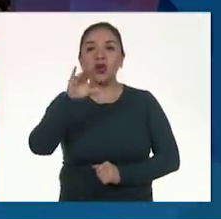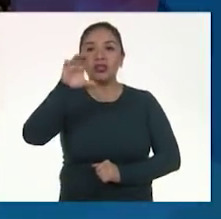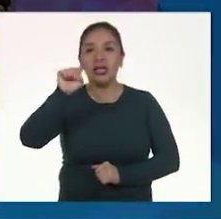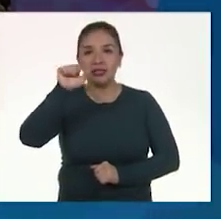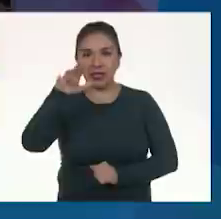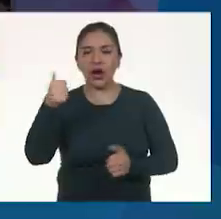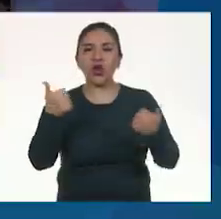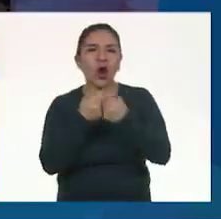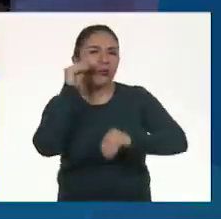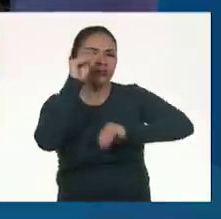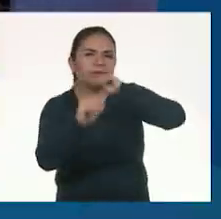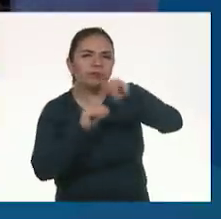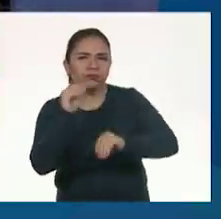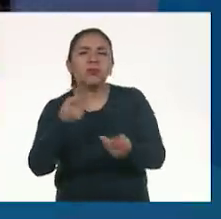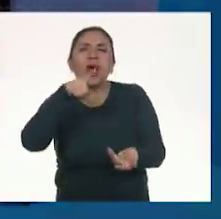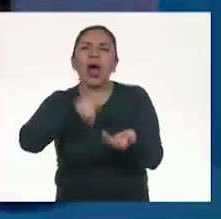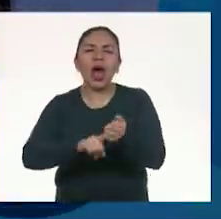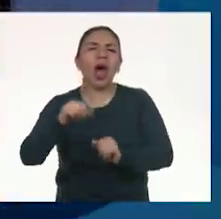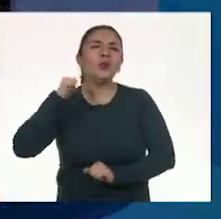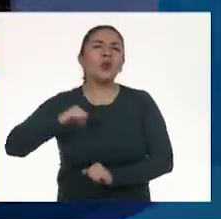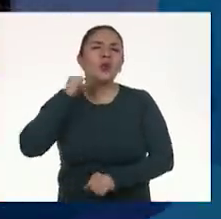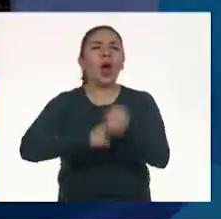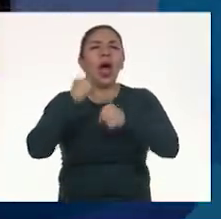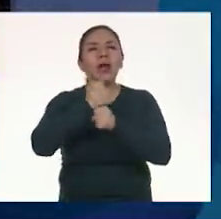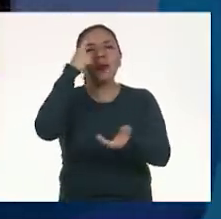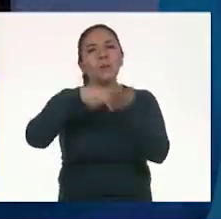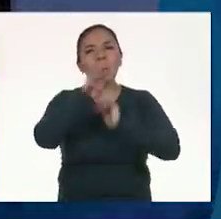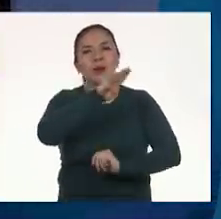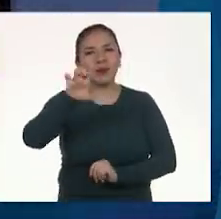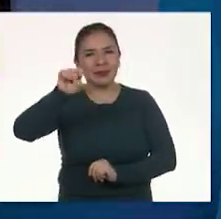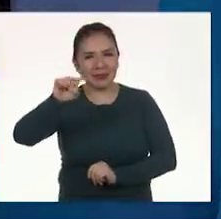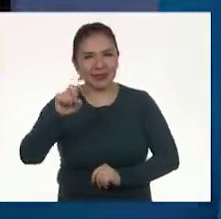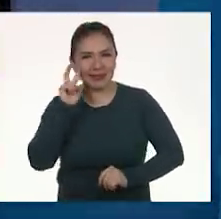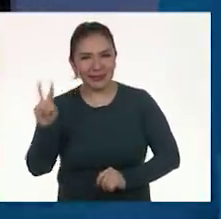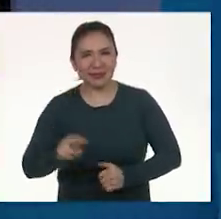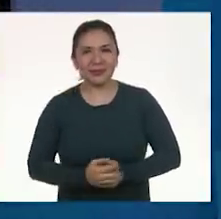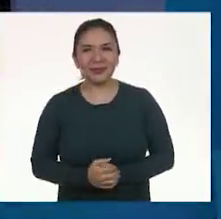moderna adaptación basada en los años 60.